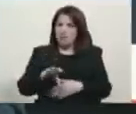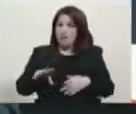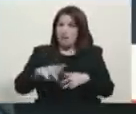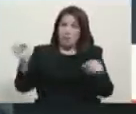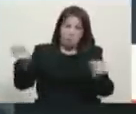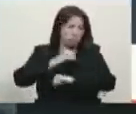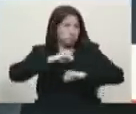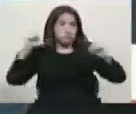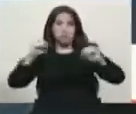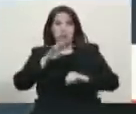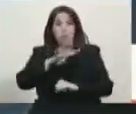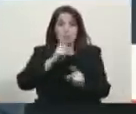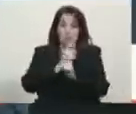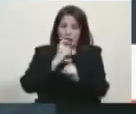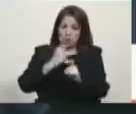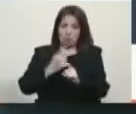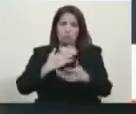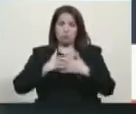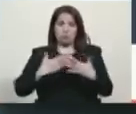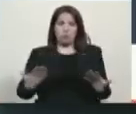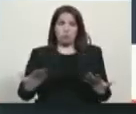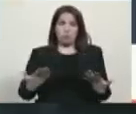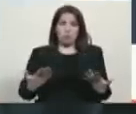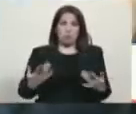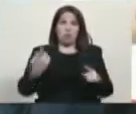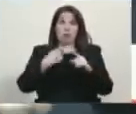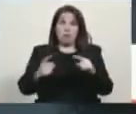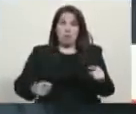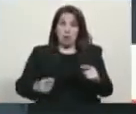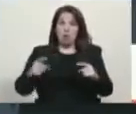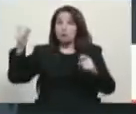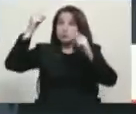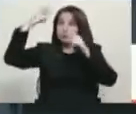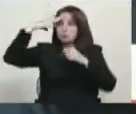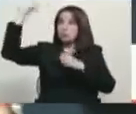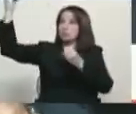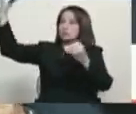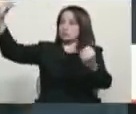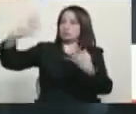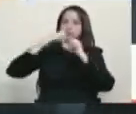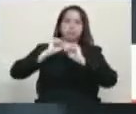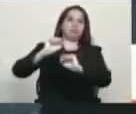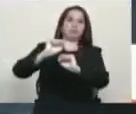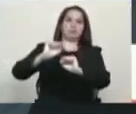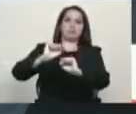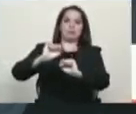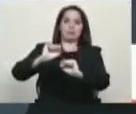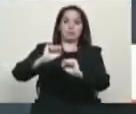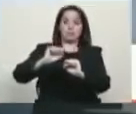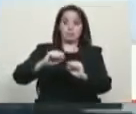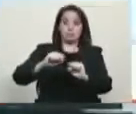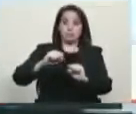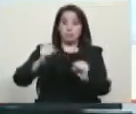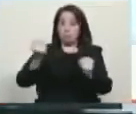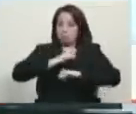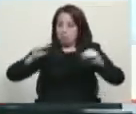bomba el 4 de agosto pasado. Pero hay un escudo que Dios me puso aquí y la bomba no pudo conmigo, ni pudo con nosotros, ni nadie podrá con